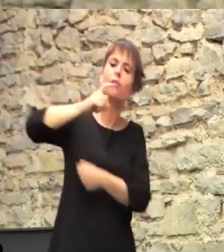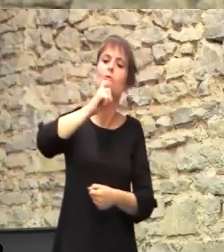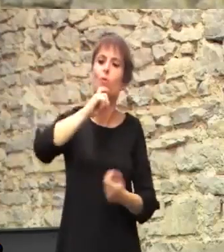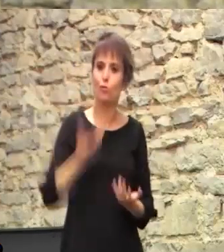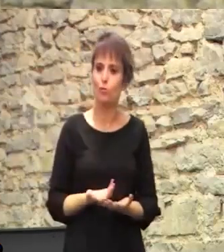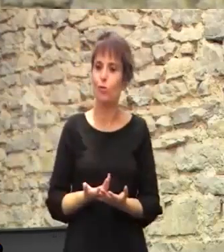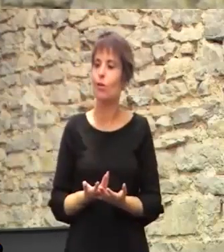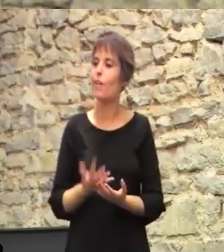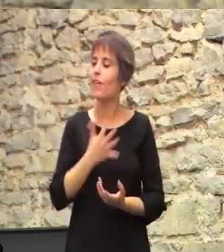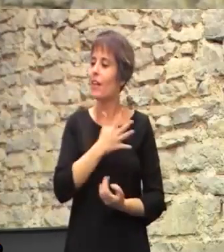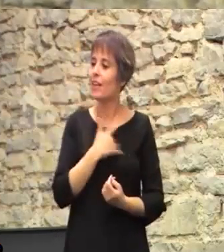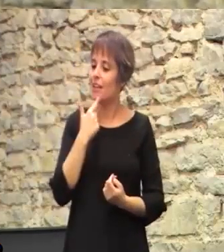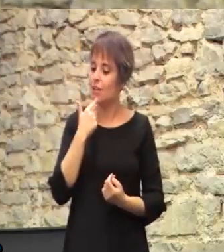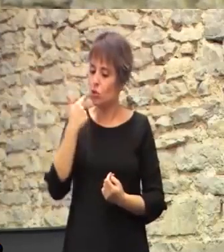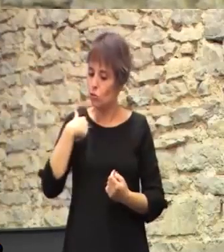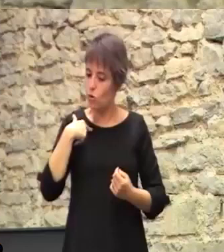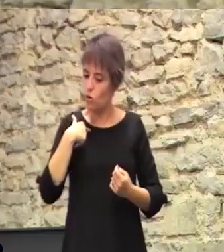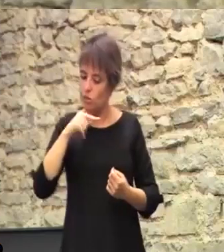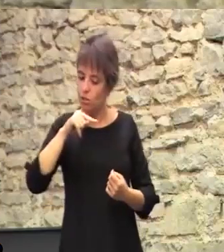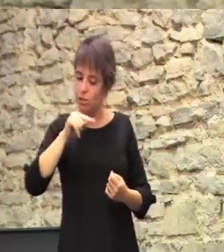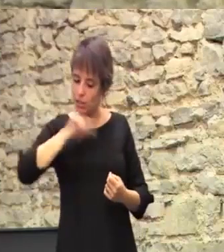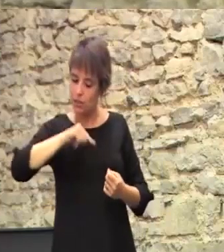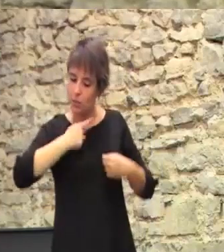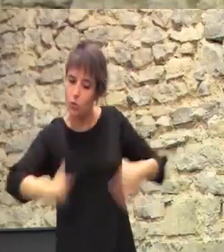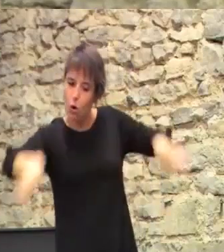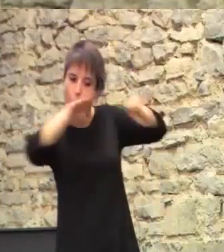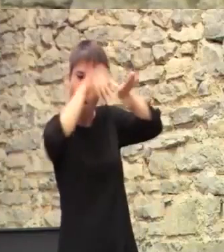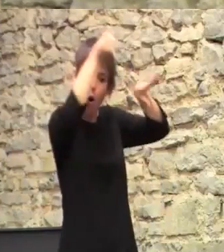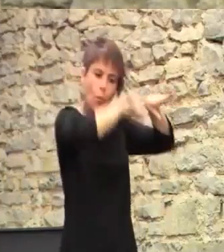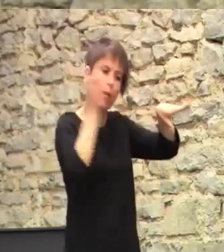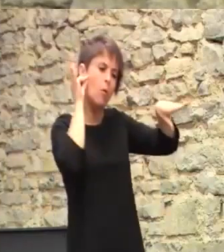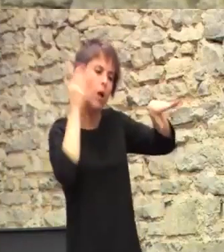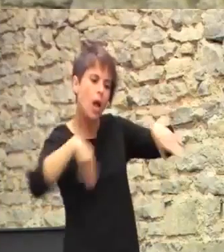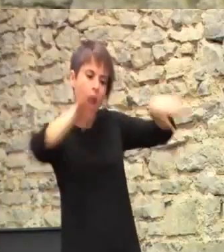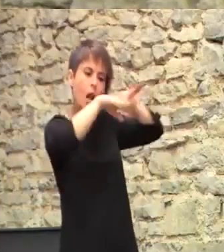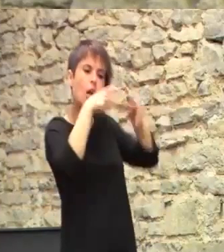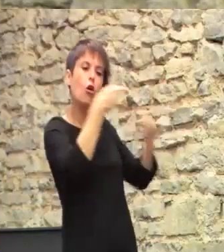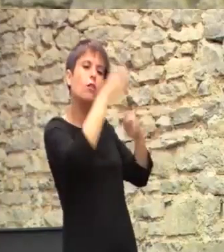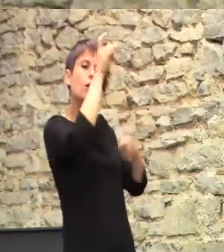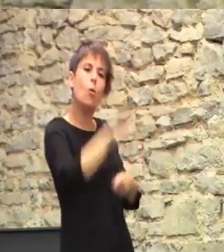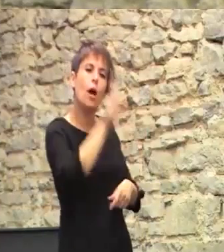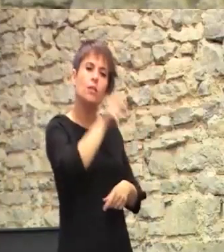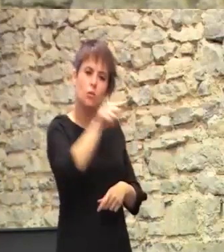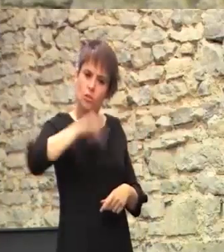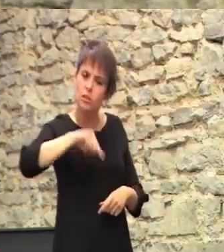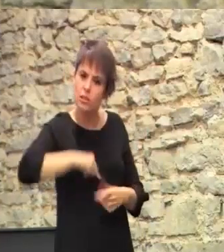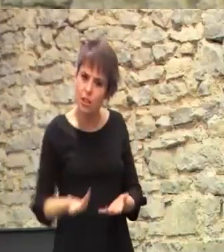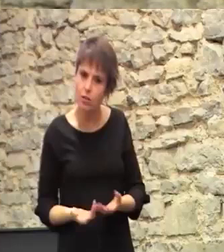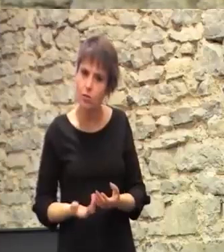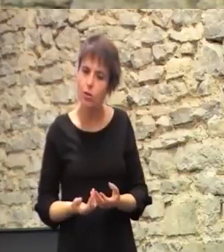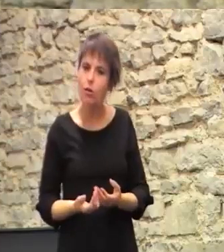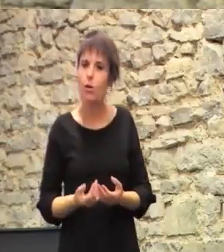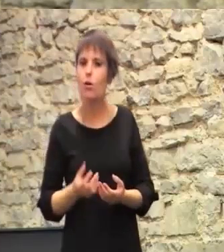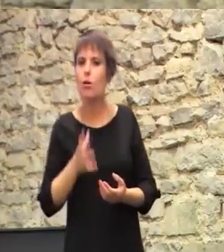siento que puedo hablar de igual igual con un hombre porque por ahí se escuchan mucho es que sabes que para